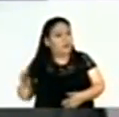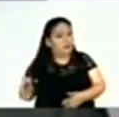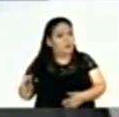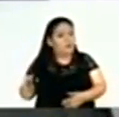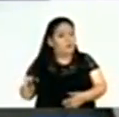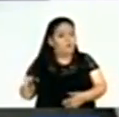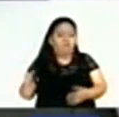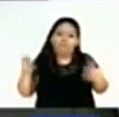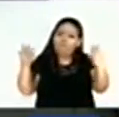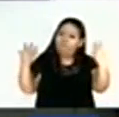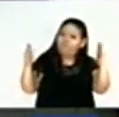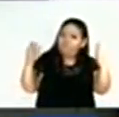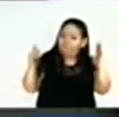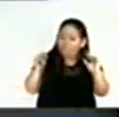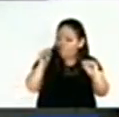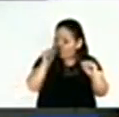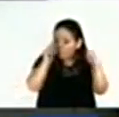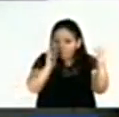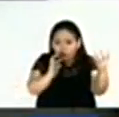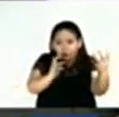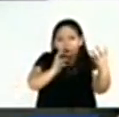va a ser muy merecido y muy aceptado